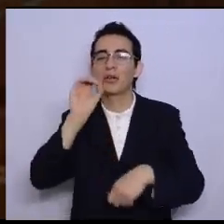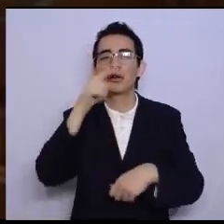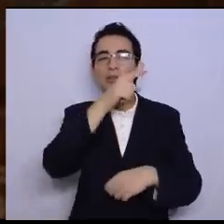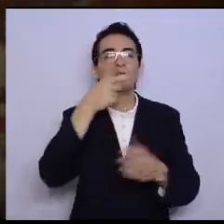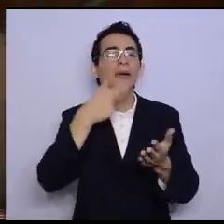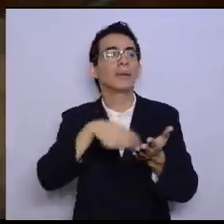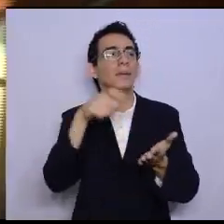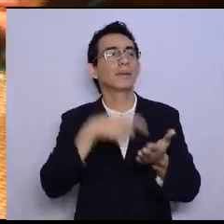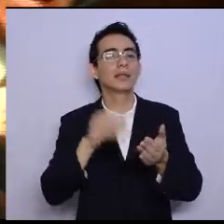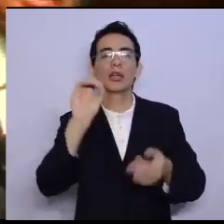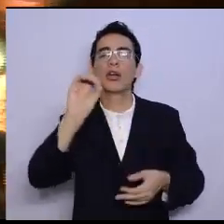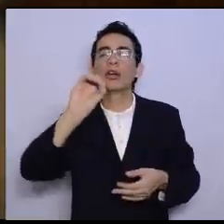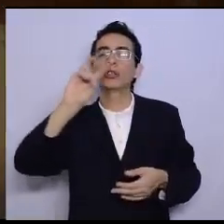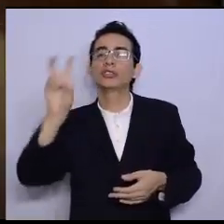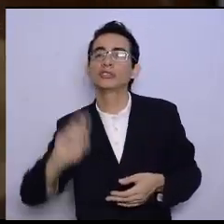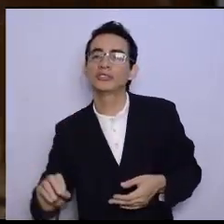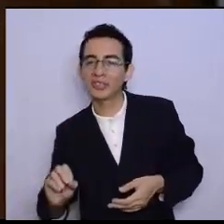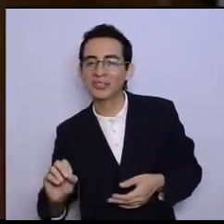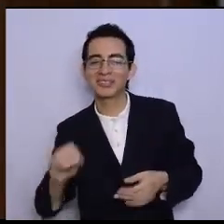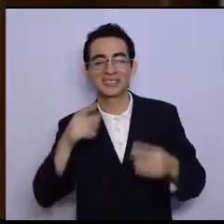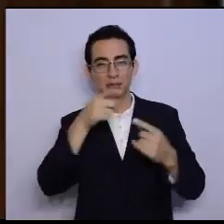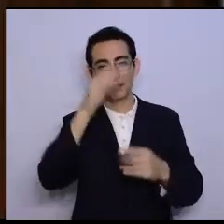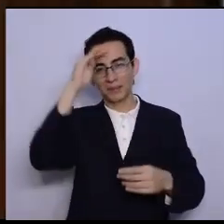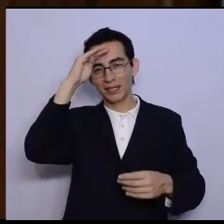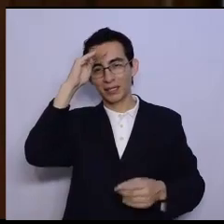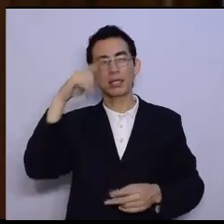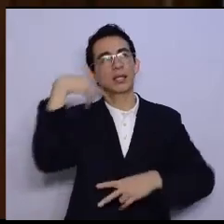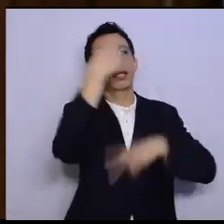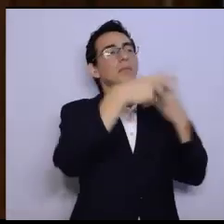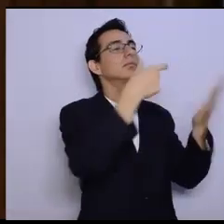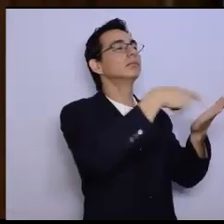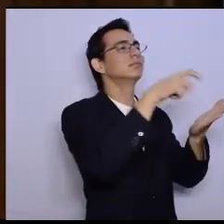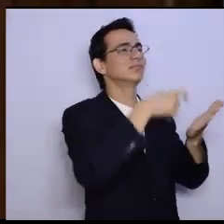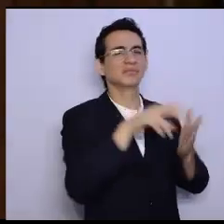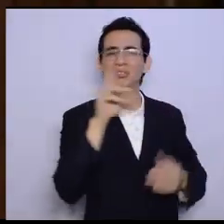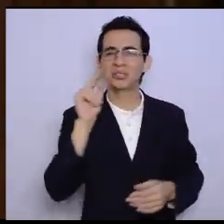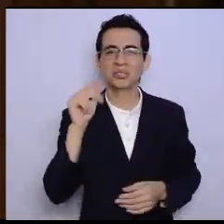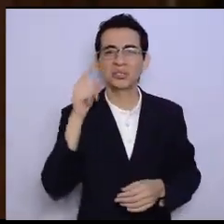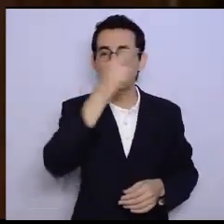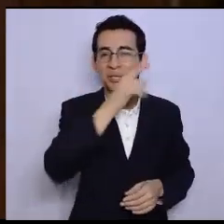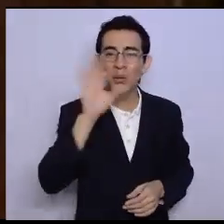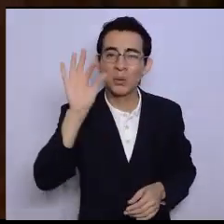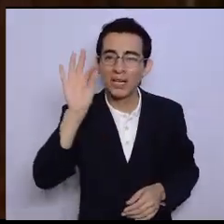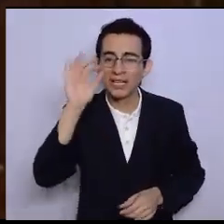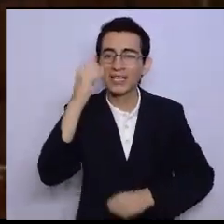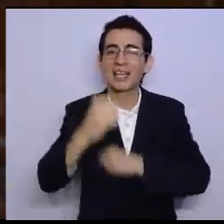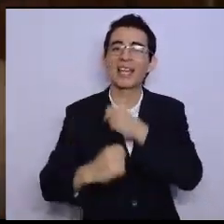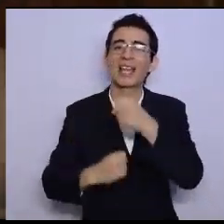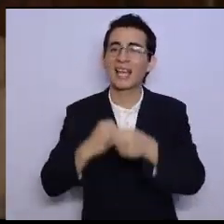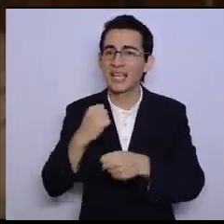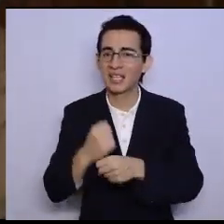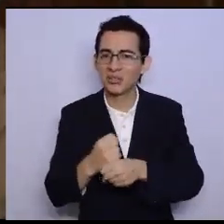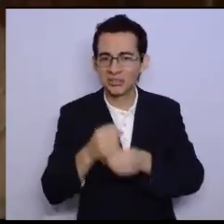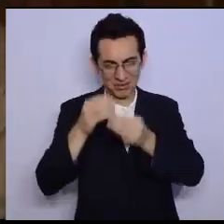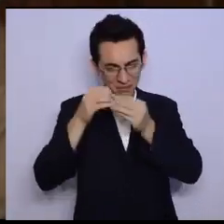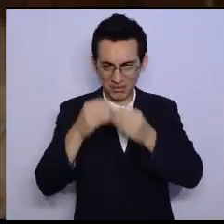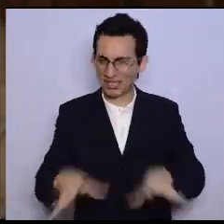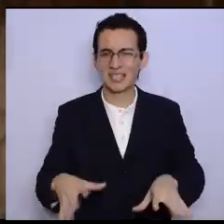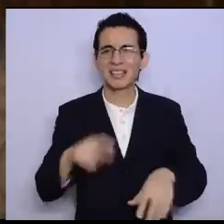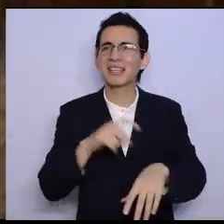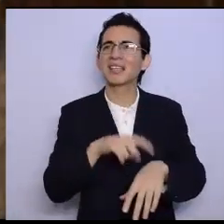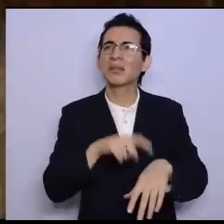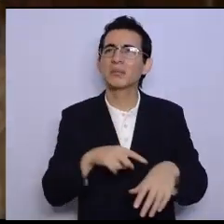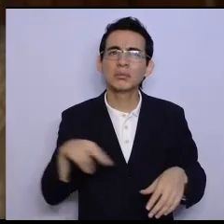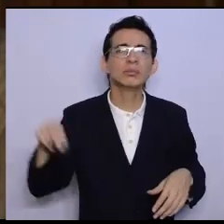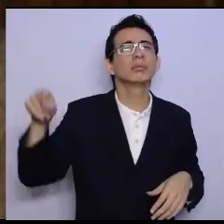cosa. 40 años. ¿Ustedes creen que eso no le produjo humillación?